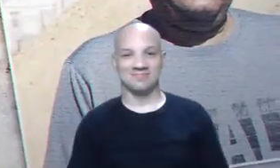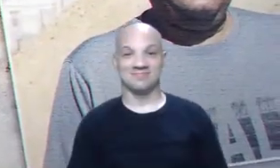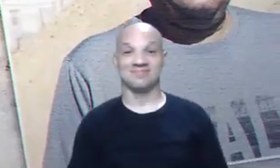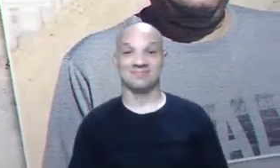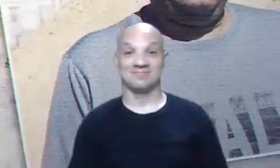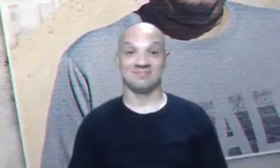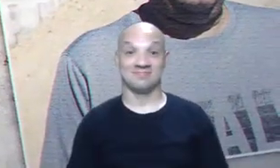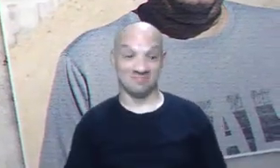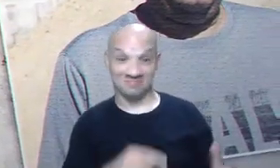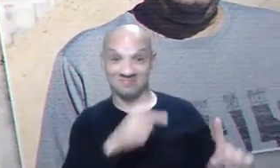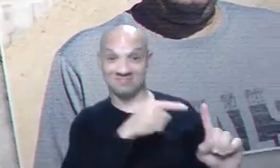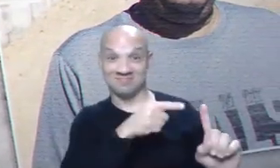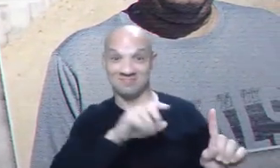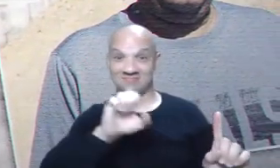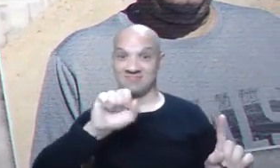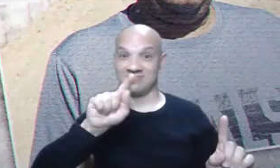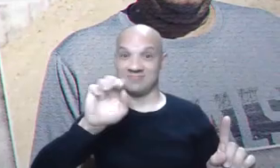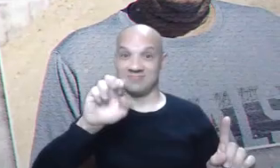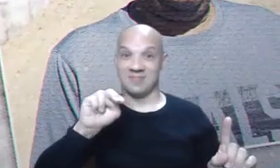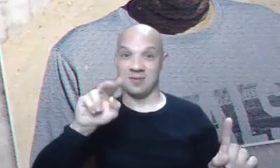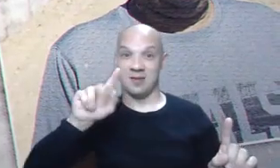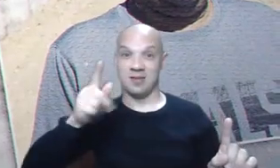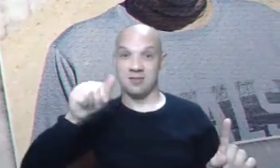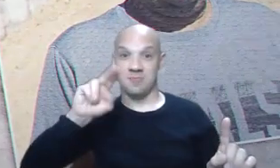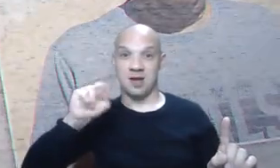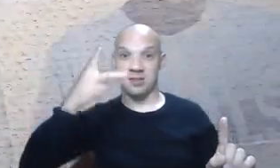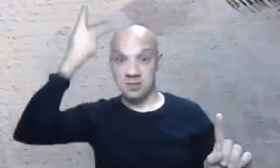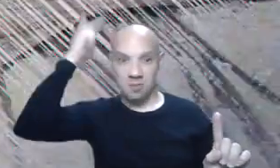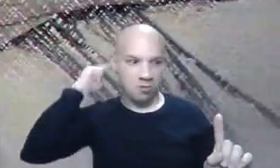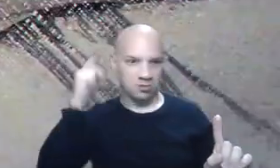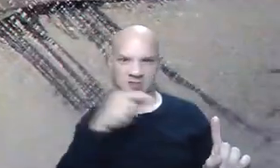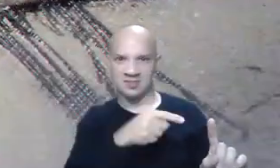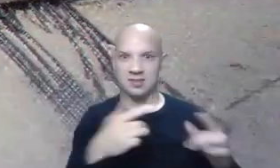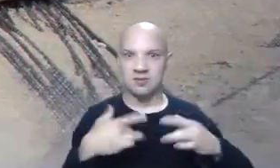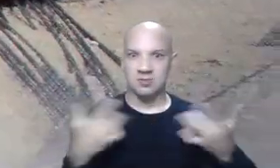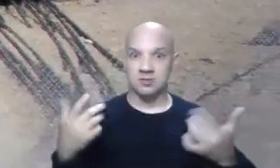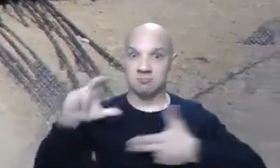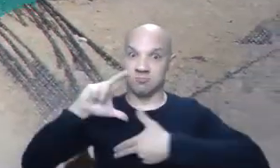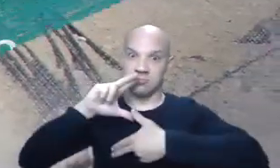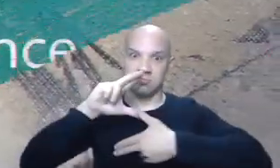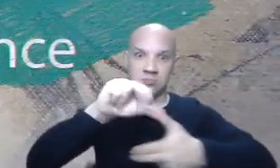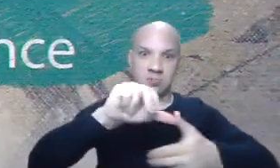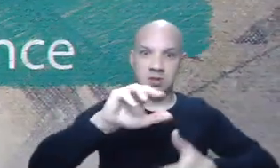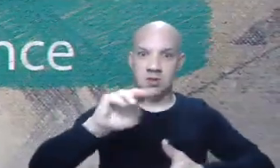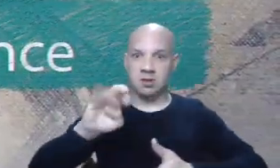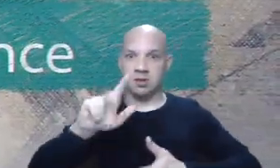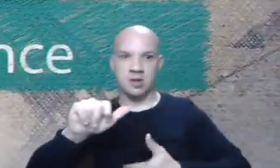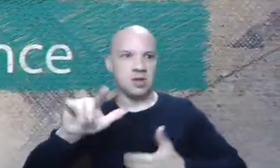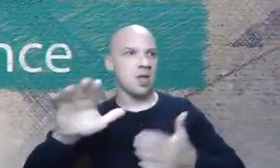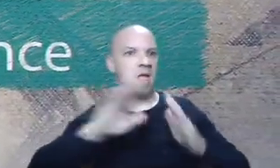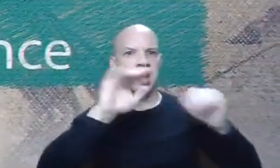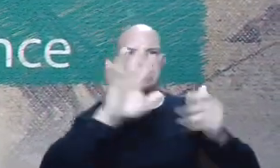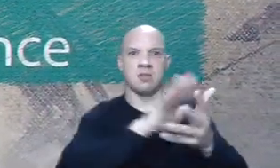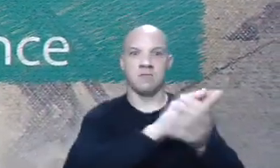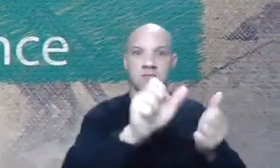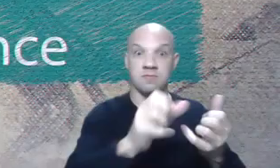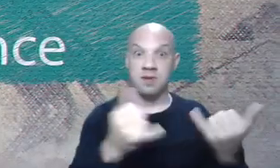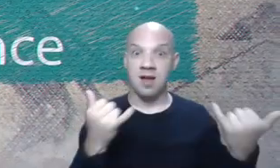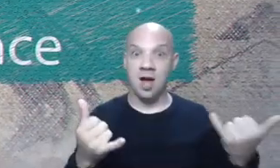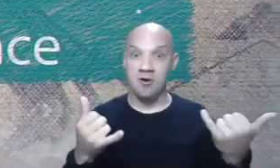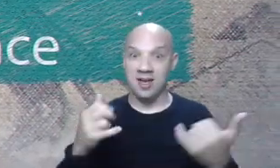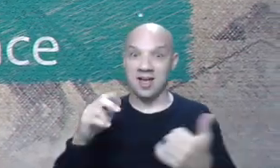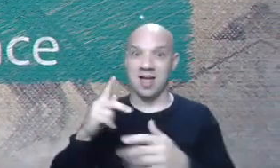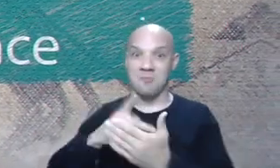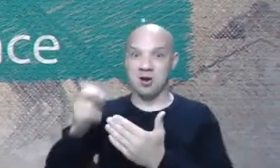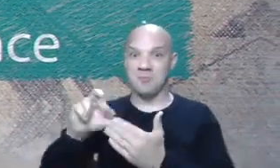Conoce la historia de Esteban Pagán de Ponce, quien luego de perderlo todo con el paso del huracán María, tendrá un hogar seguro gracias